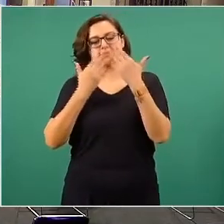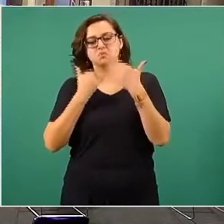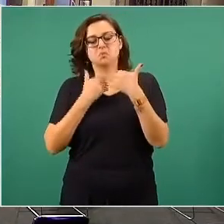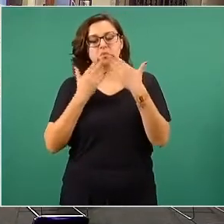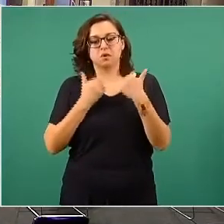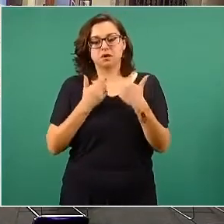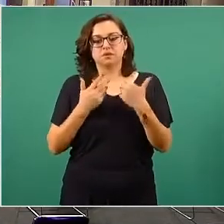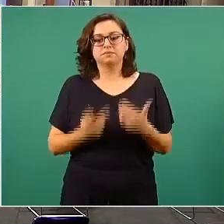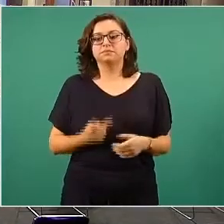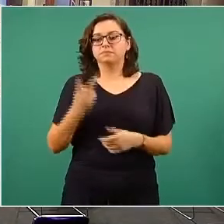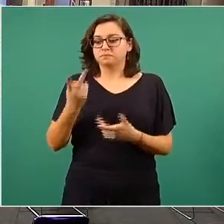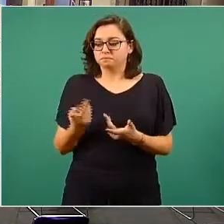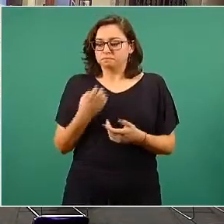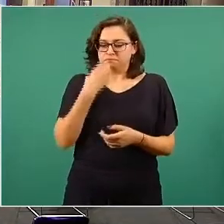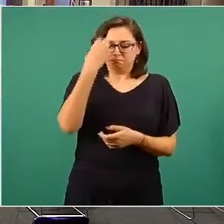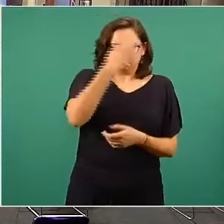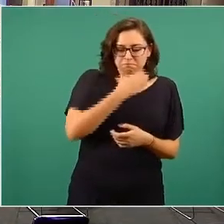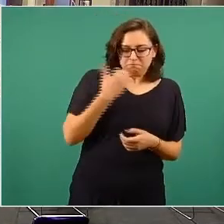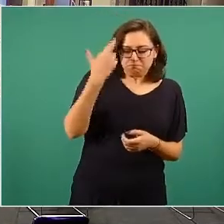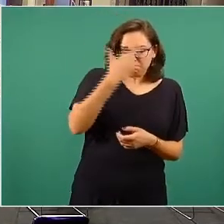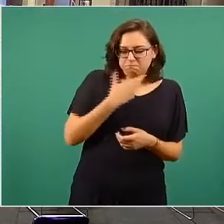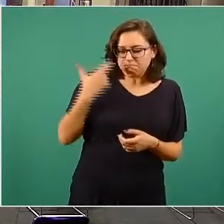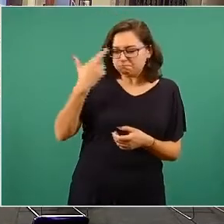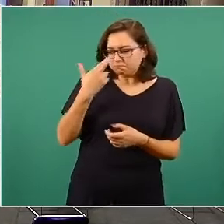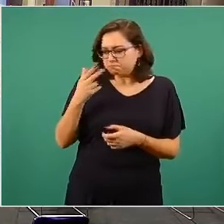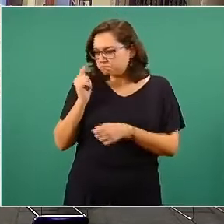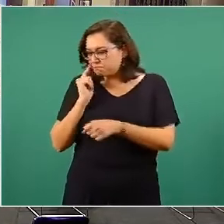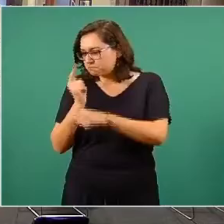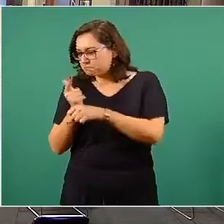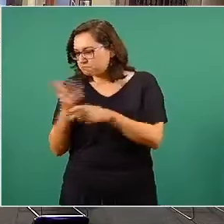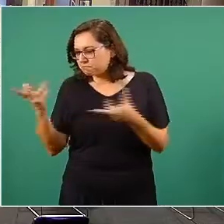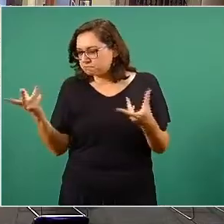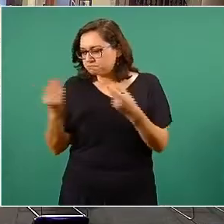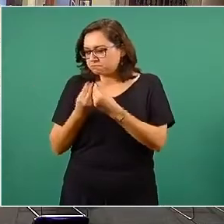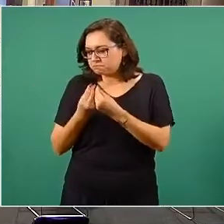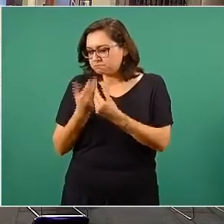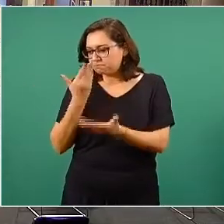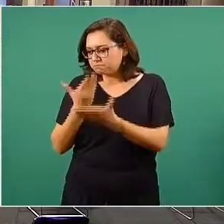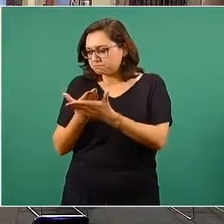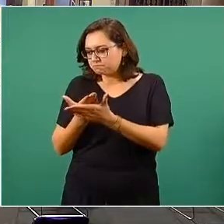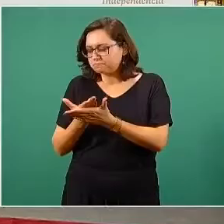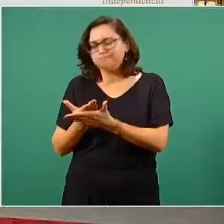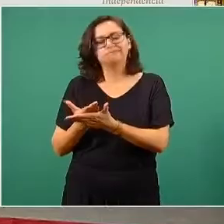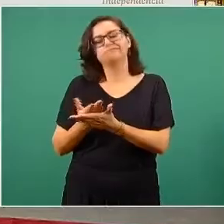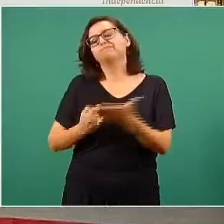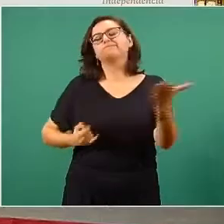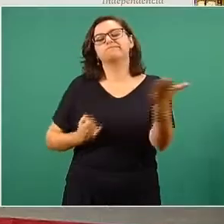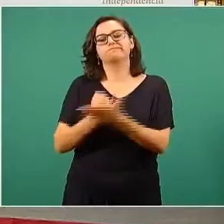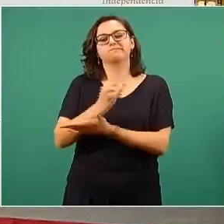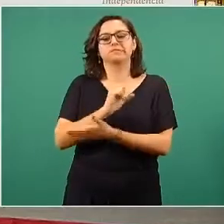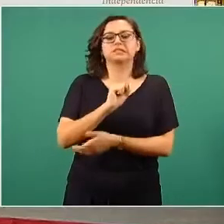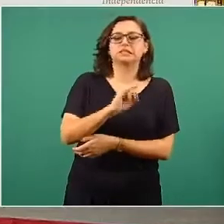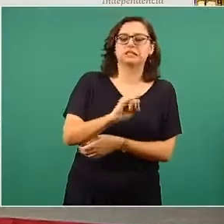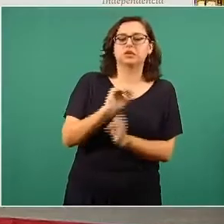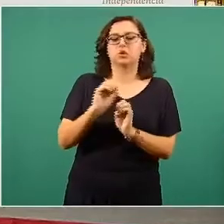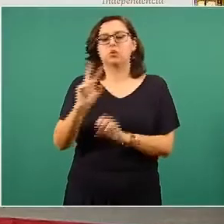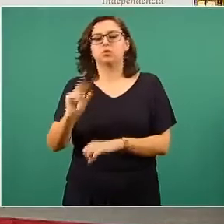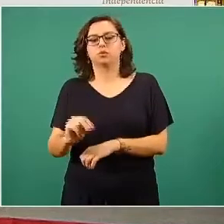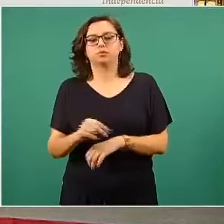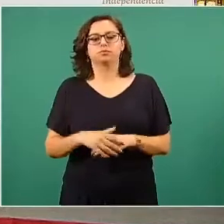dictaminación médica y la evidencia epidemiológica, se conjuntan para establecer una resolución final. La siguiente, por